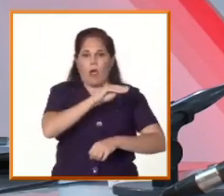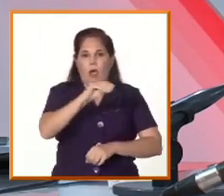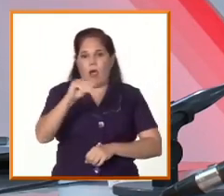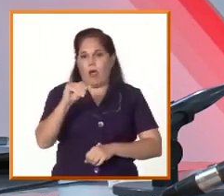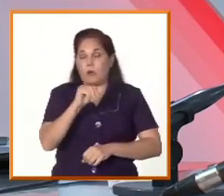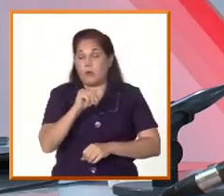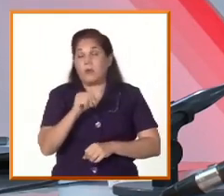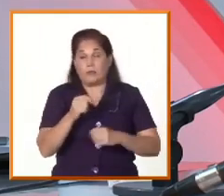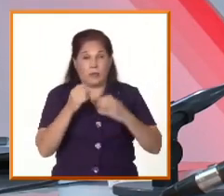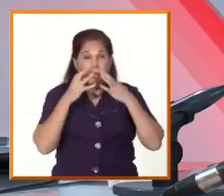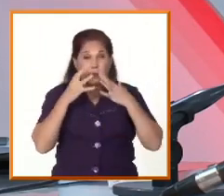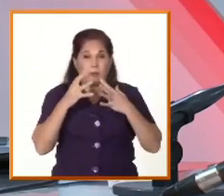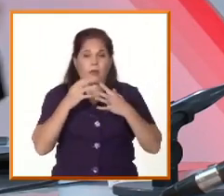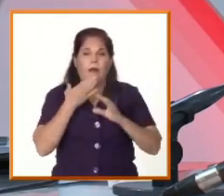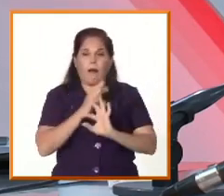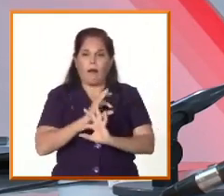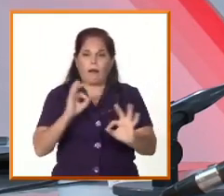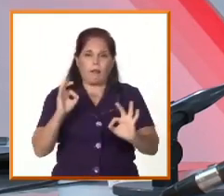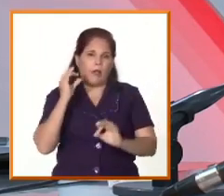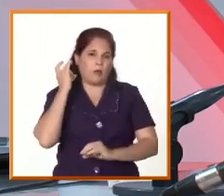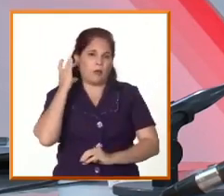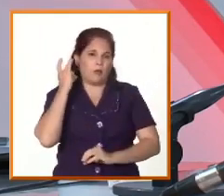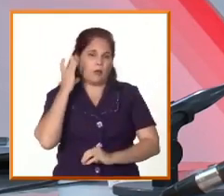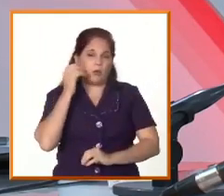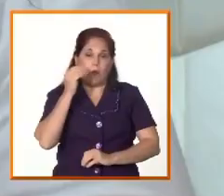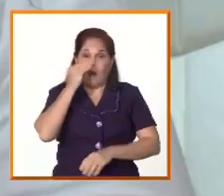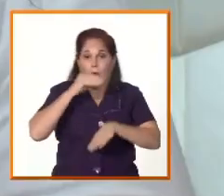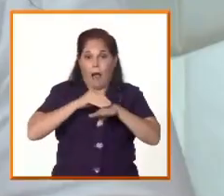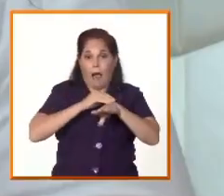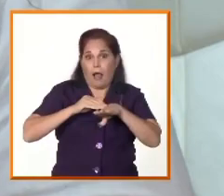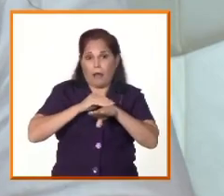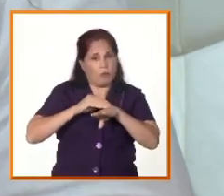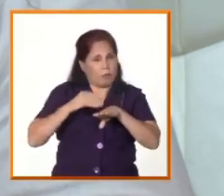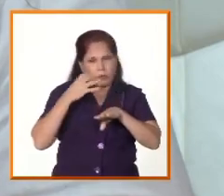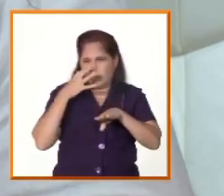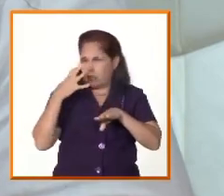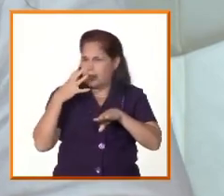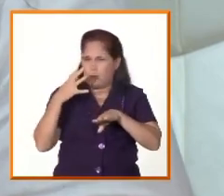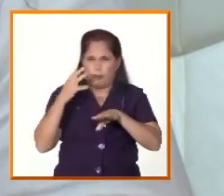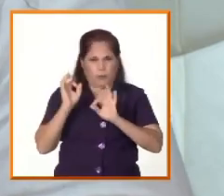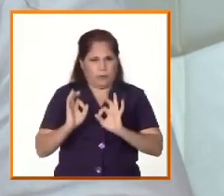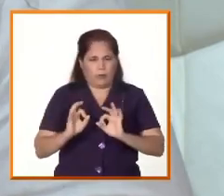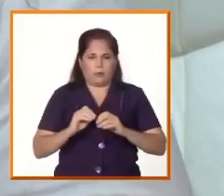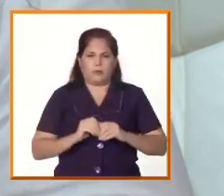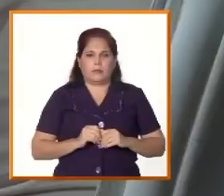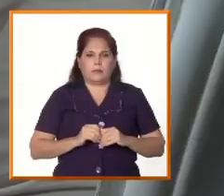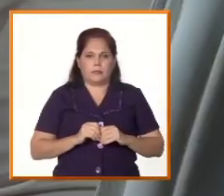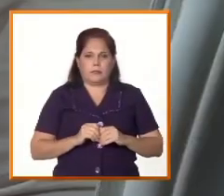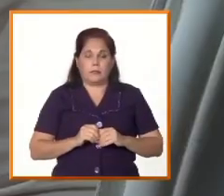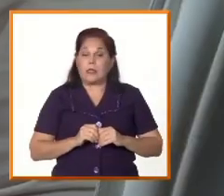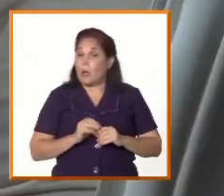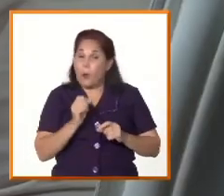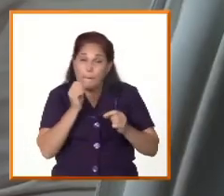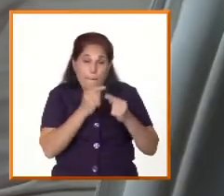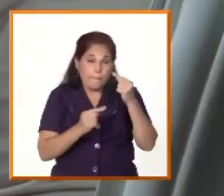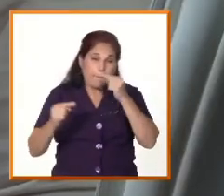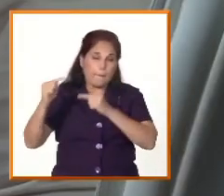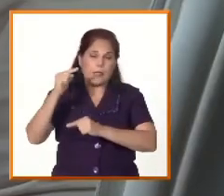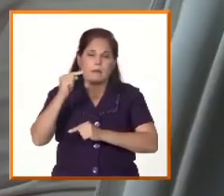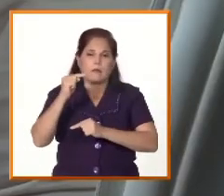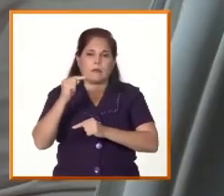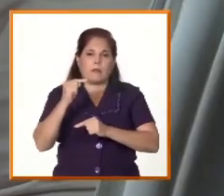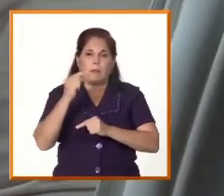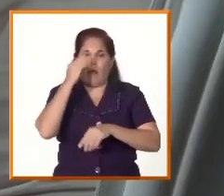lo que significa para la calidad del ron cubano los alcoholes nuestros los alcoholes con hechos en Cuba que es la base sin duda la calidad